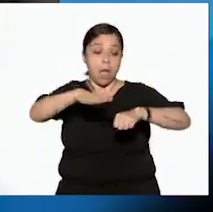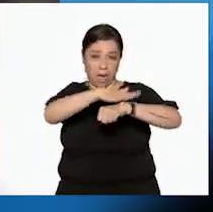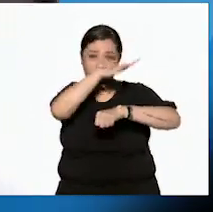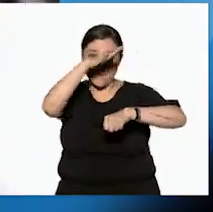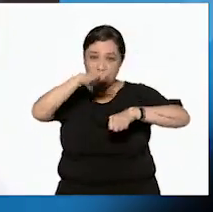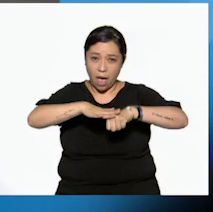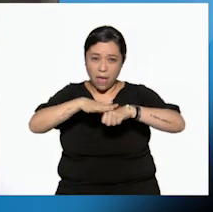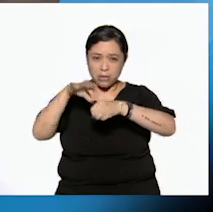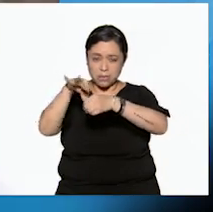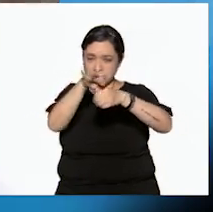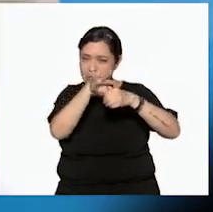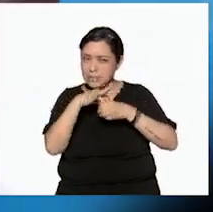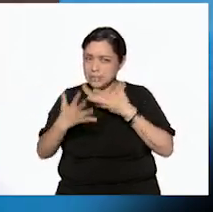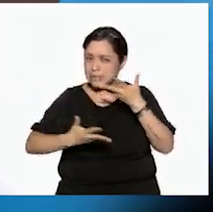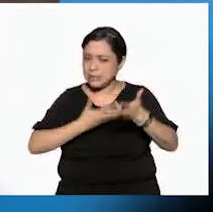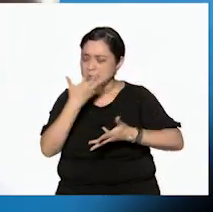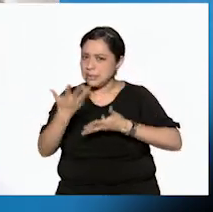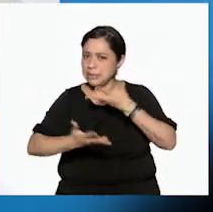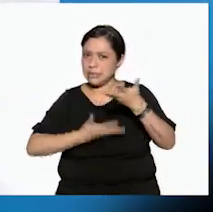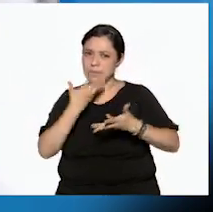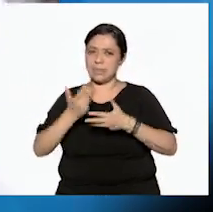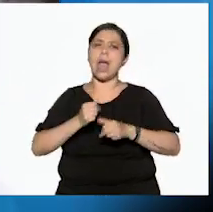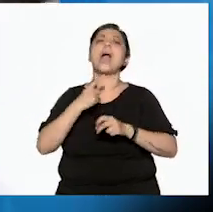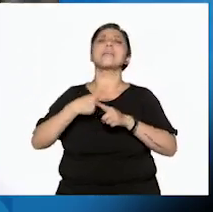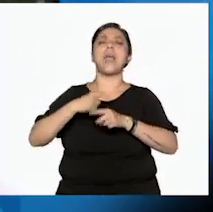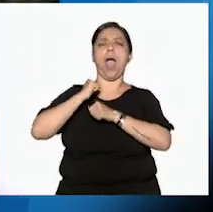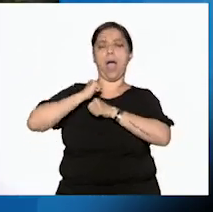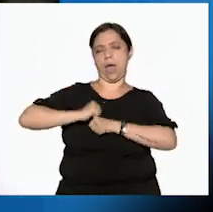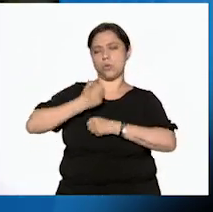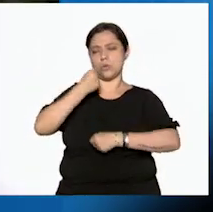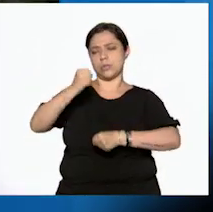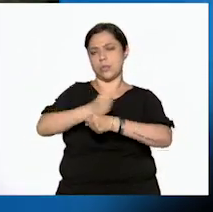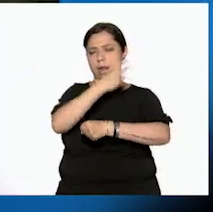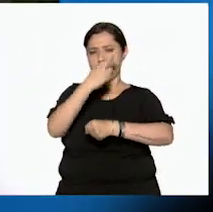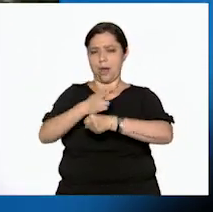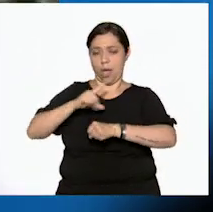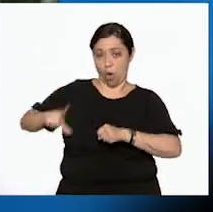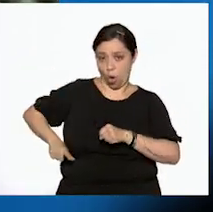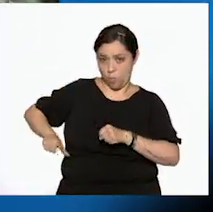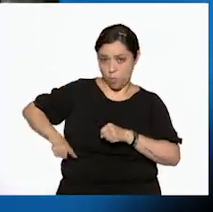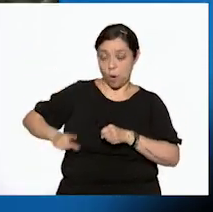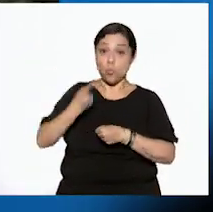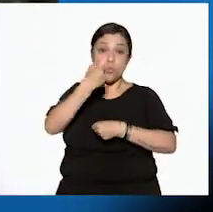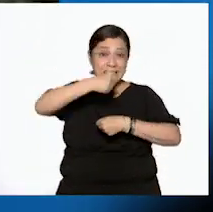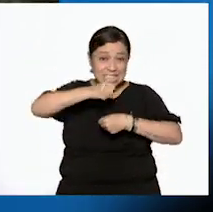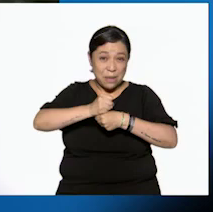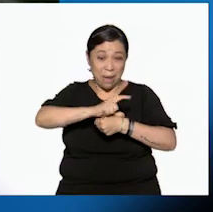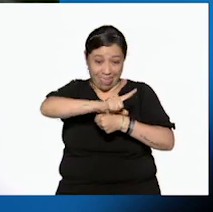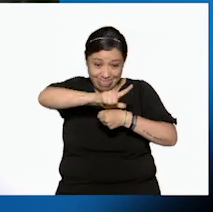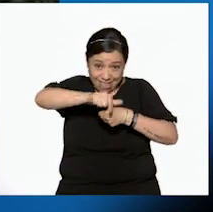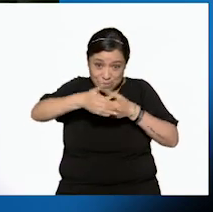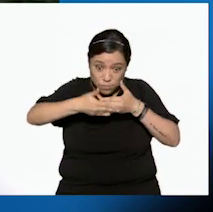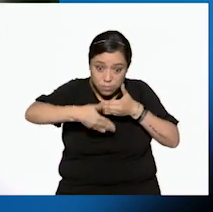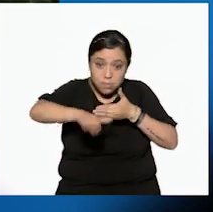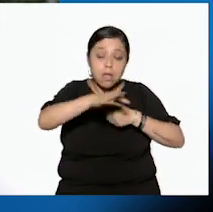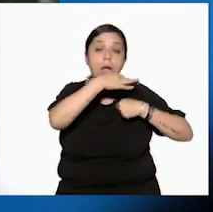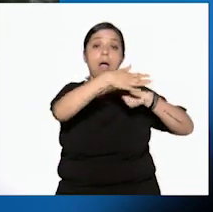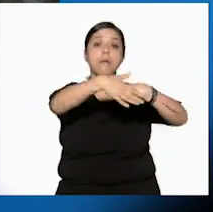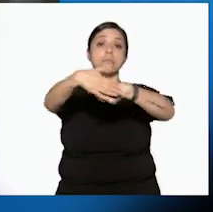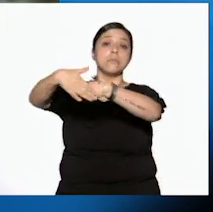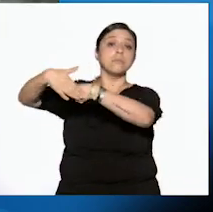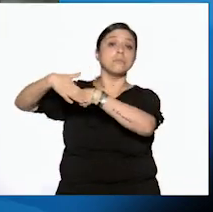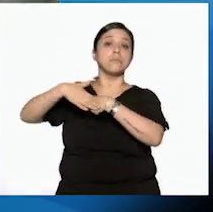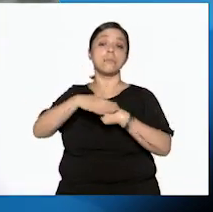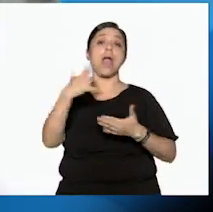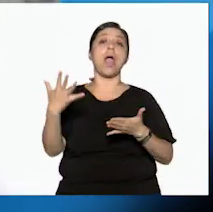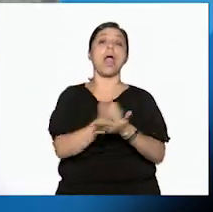elecciones se encontraba en manos de la Secretaría de Gobernación, y casi una semana después de las elecciones se anunció que el